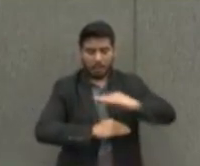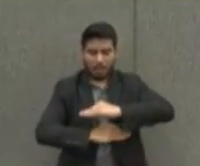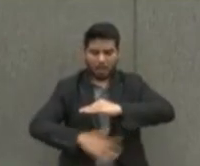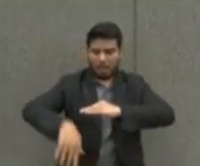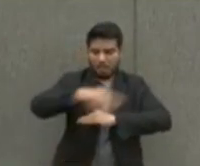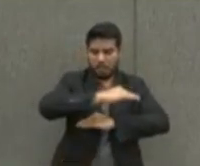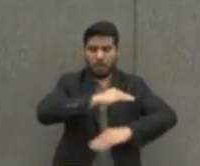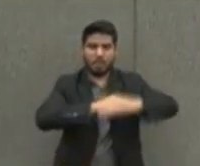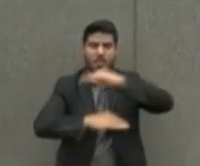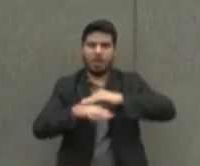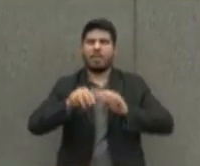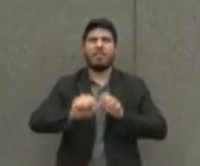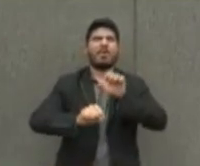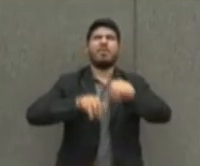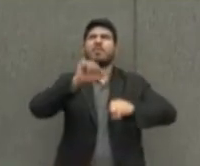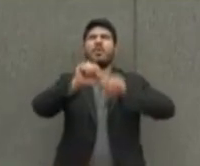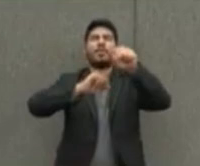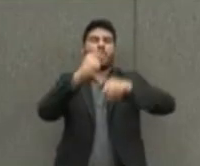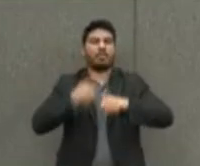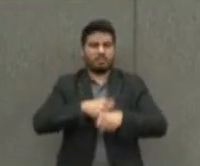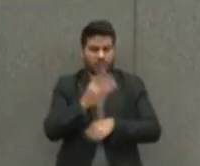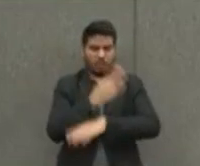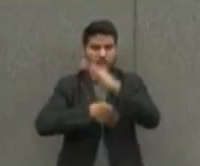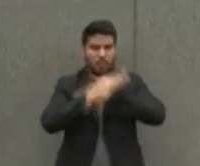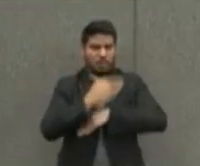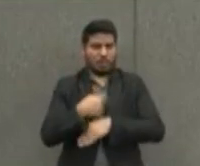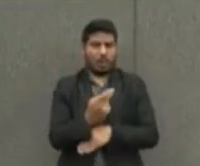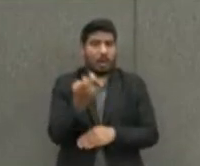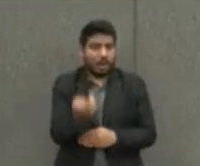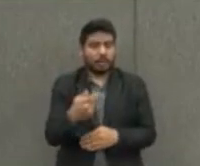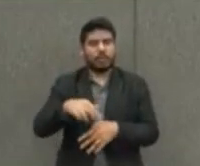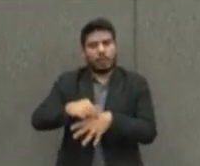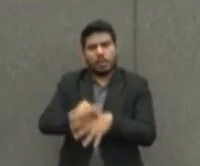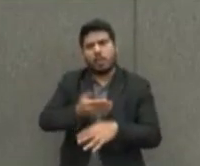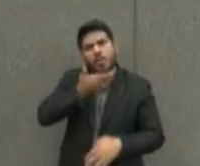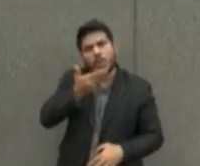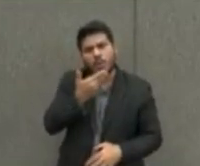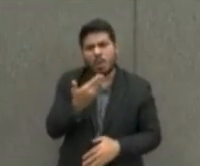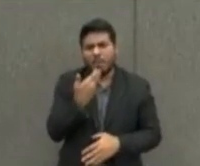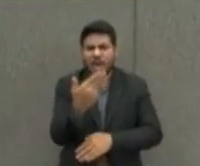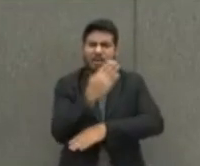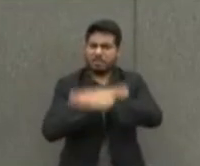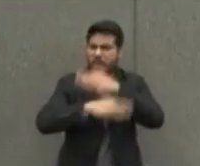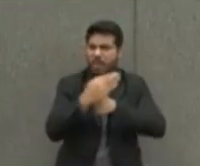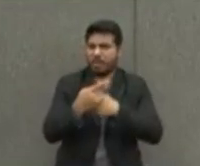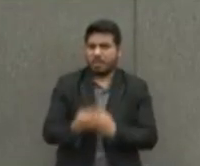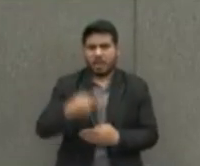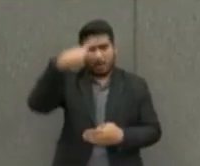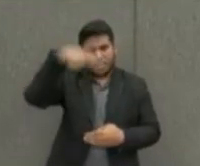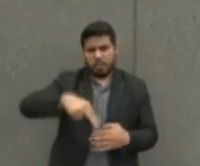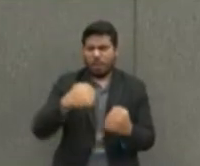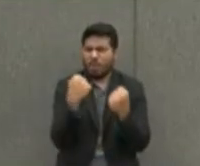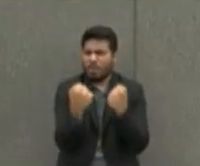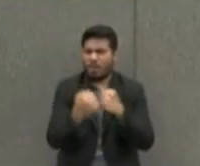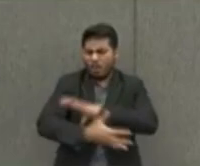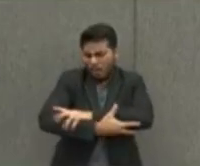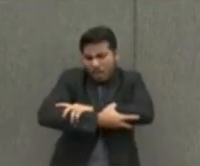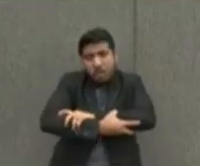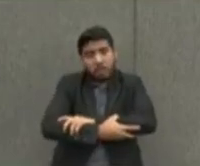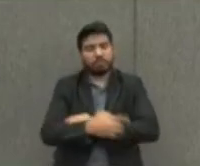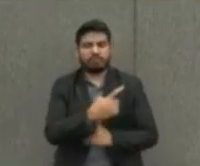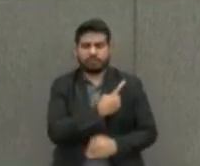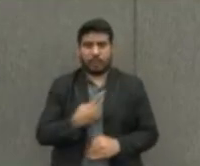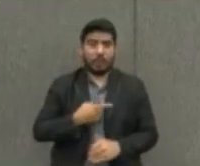intercambiamos buenas prácticas entre nosotras para hacer un méxico más fuerte en donde se haga notar la presencia